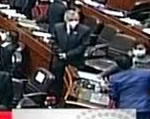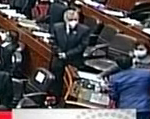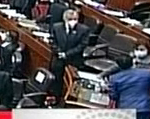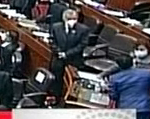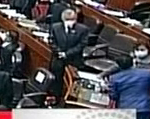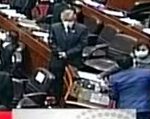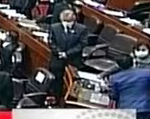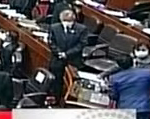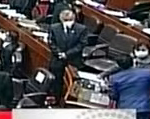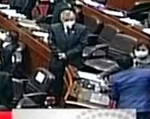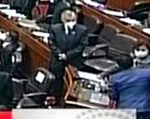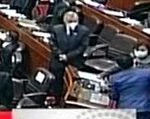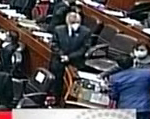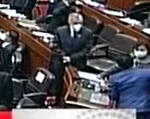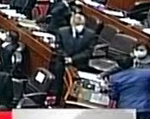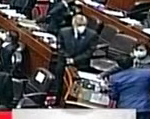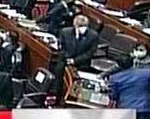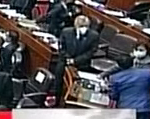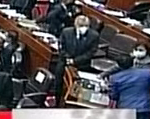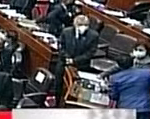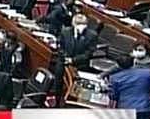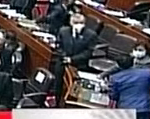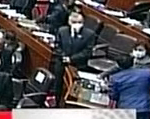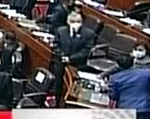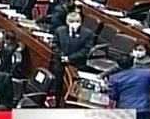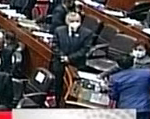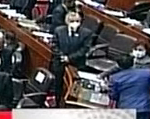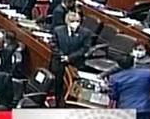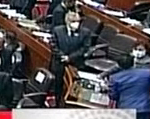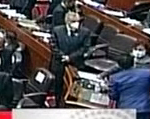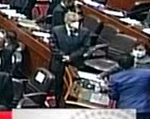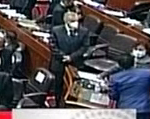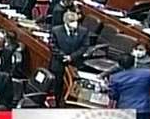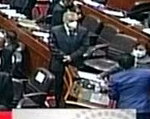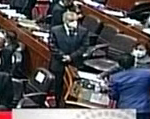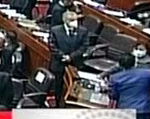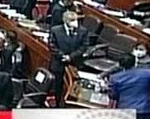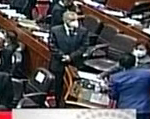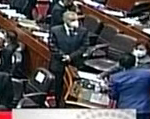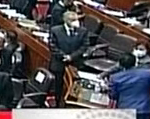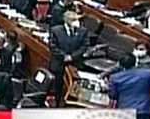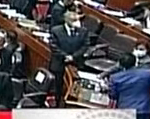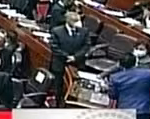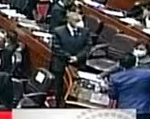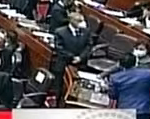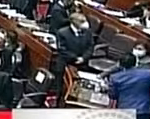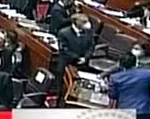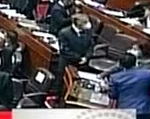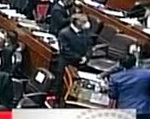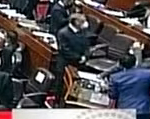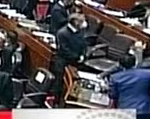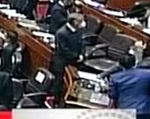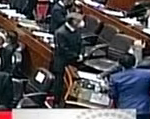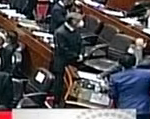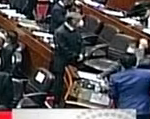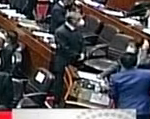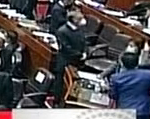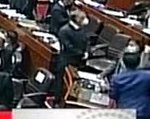con su equipo de asesores, observamos hacia la parte posterior, están realizando coordinaciones, justamente, mientras